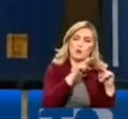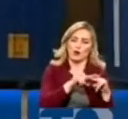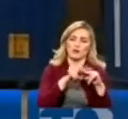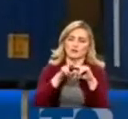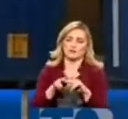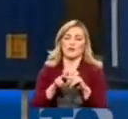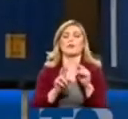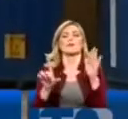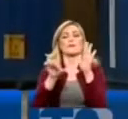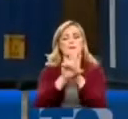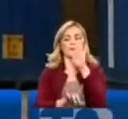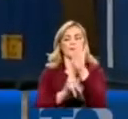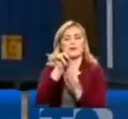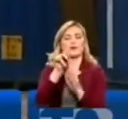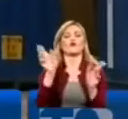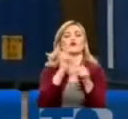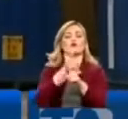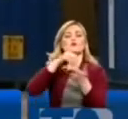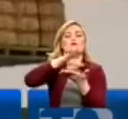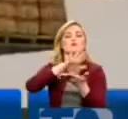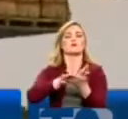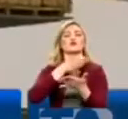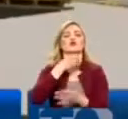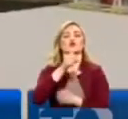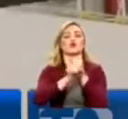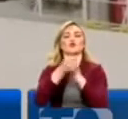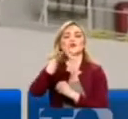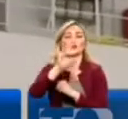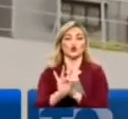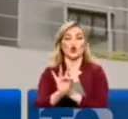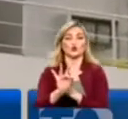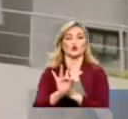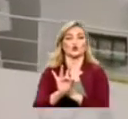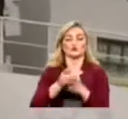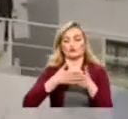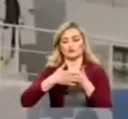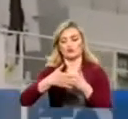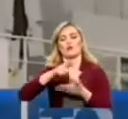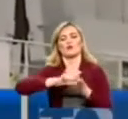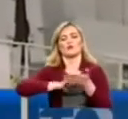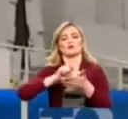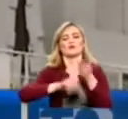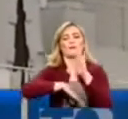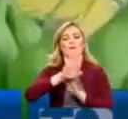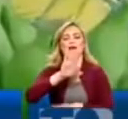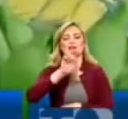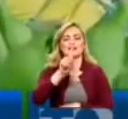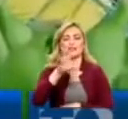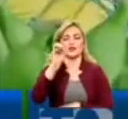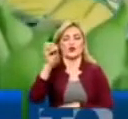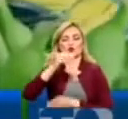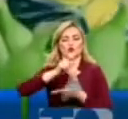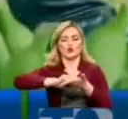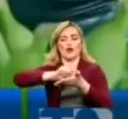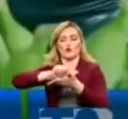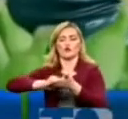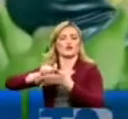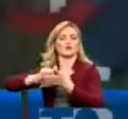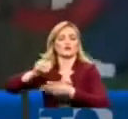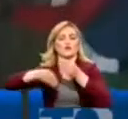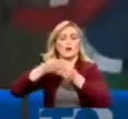de Fomento Productivo entró en vigencia en agosto de 2018 y desde entonces se han aprobado más de 100 contratos de inversión que generaron